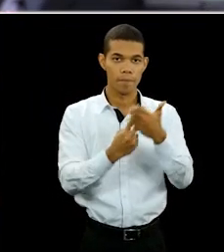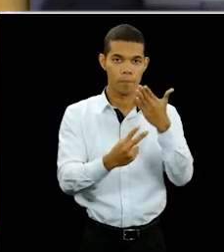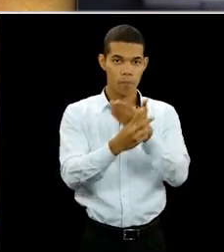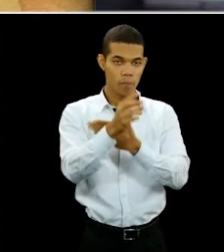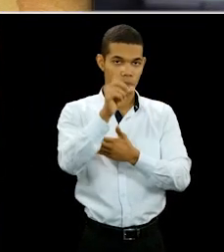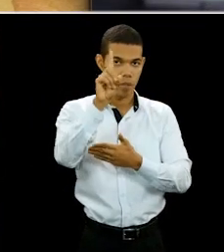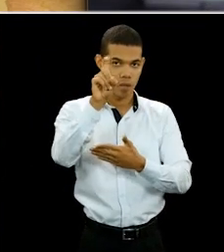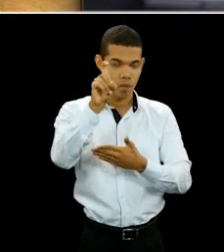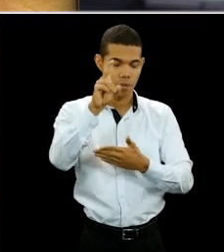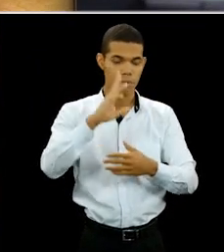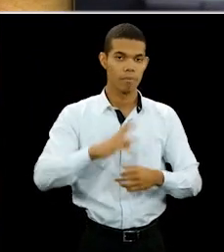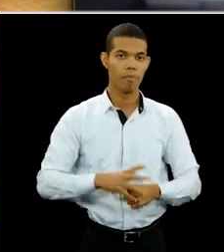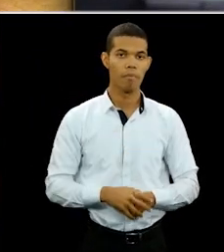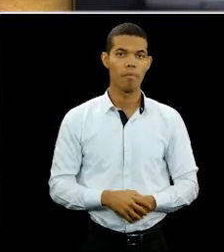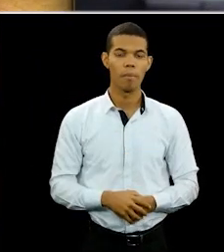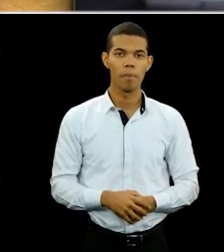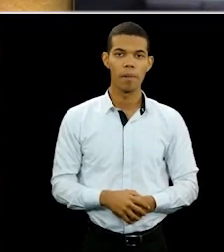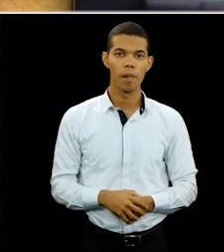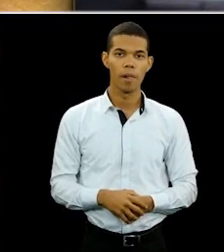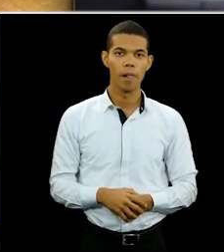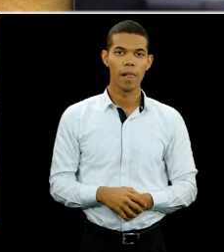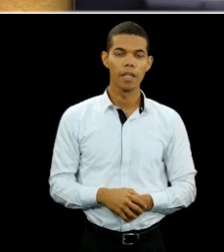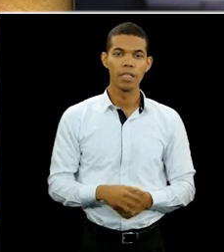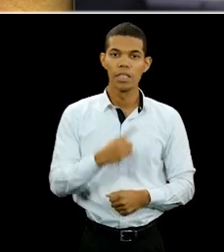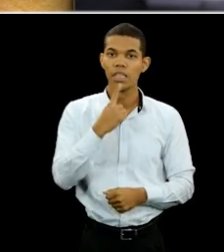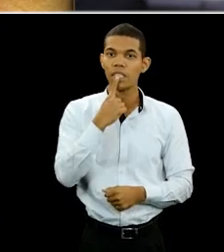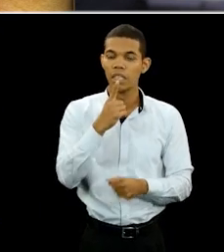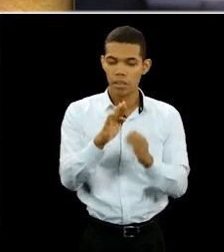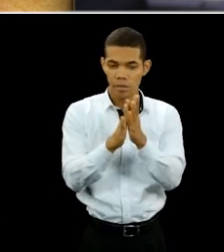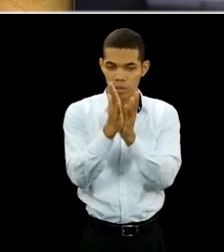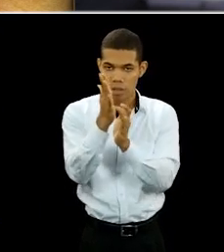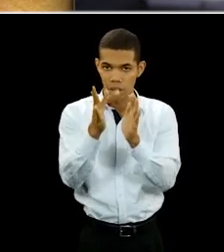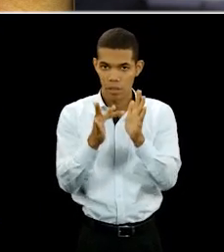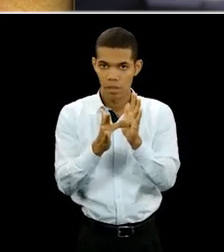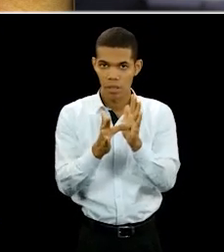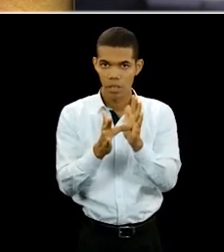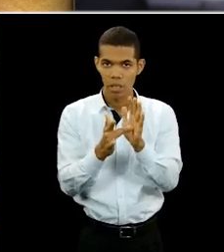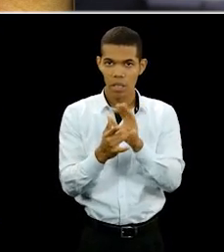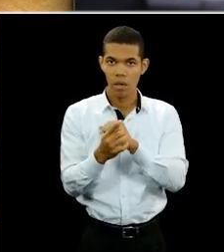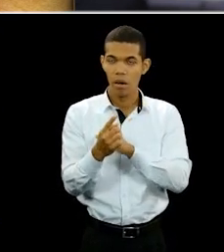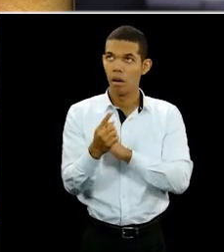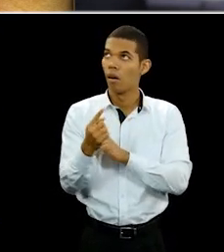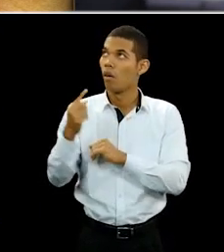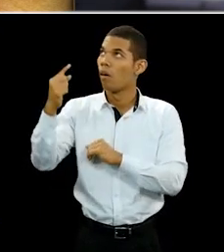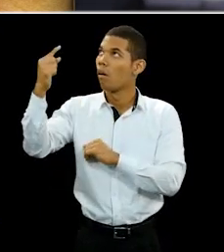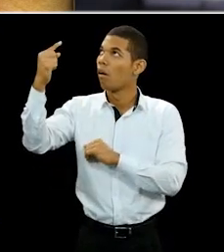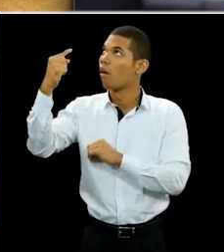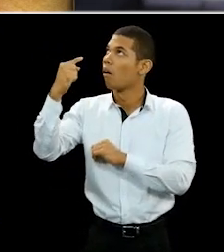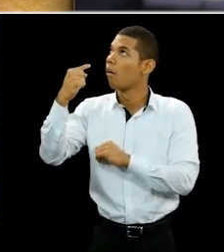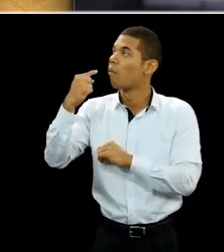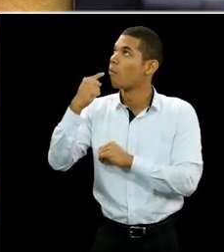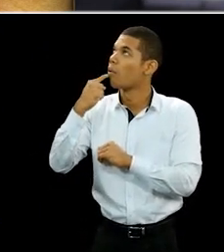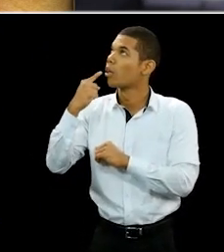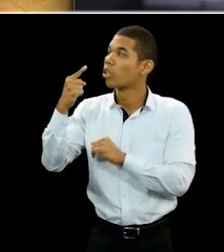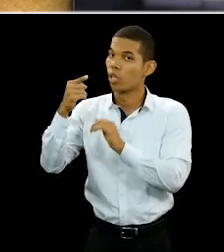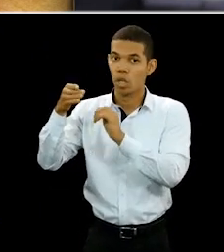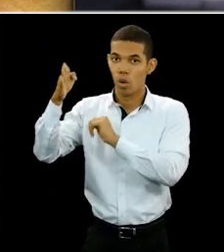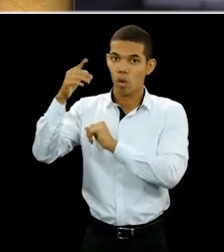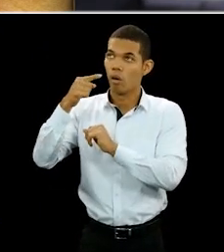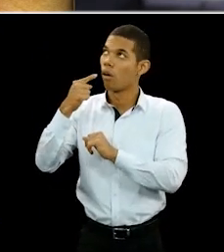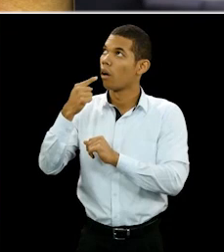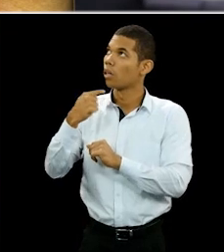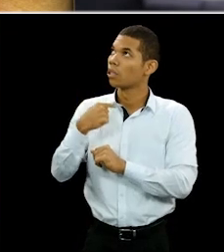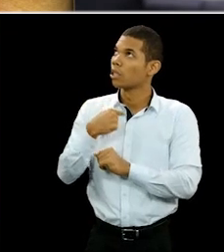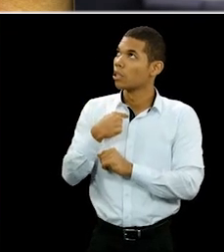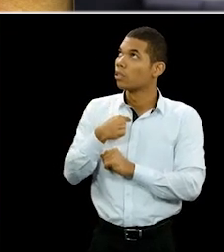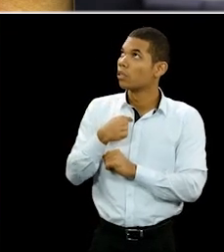8 el verso número 6 dice la palabra de Dios me dijo entonces hijo de hombre no ves lo que estos